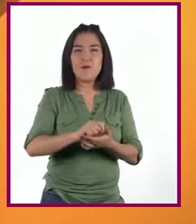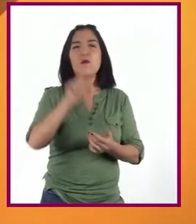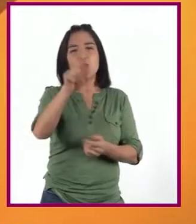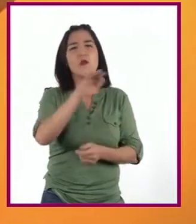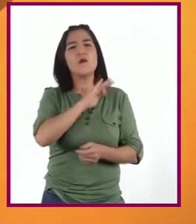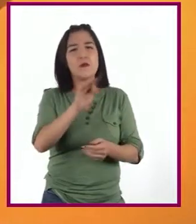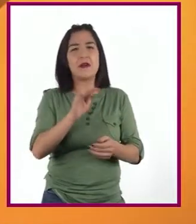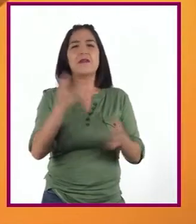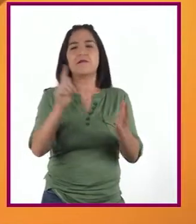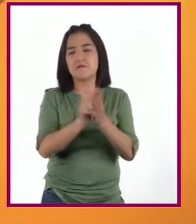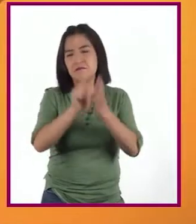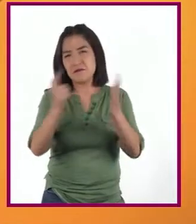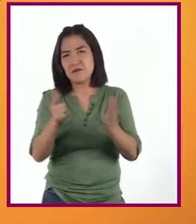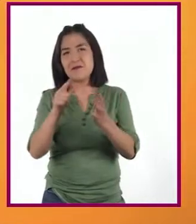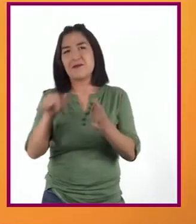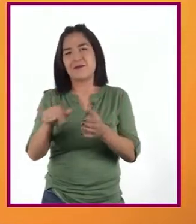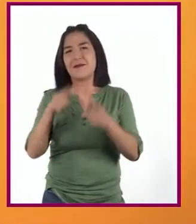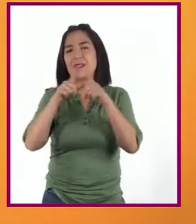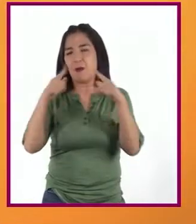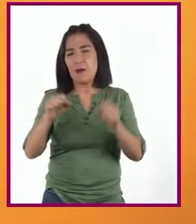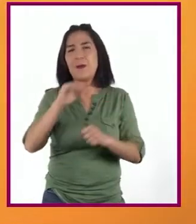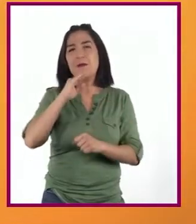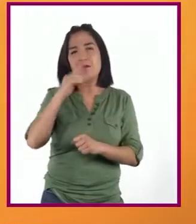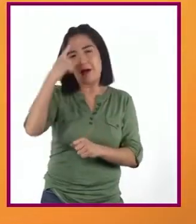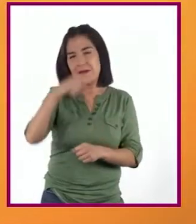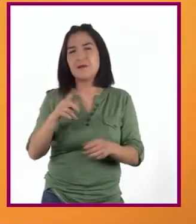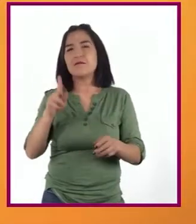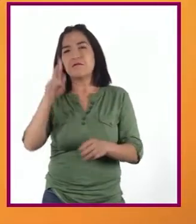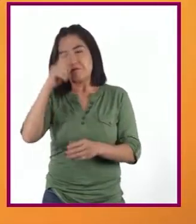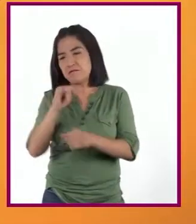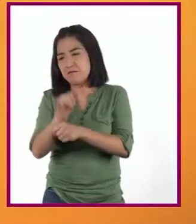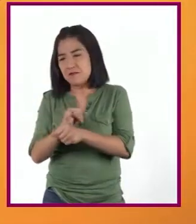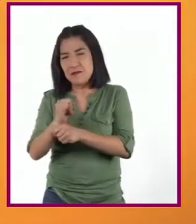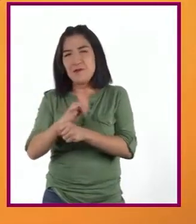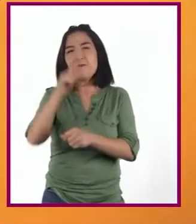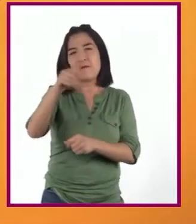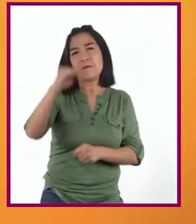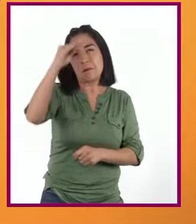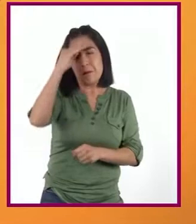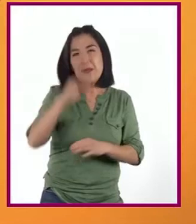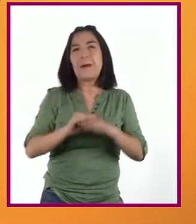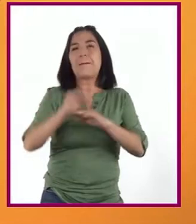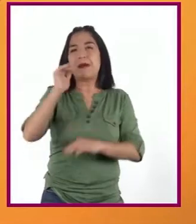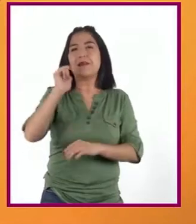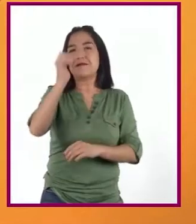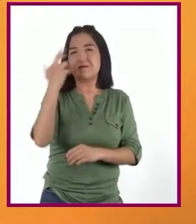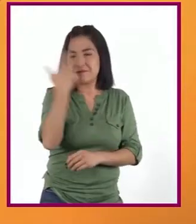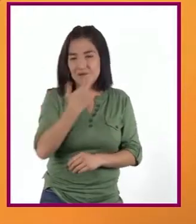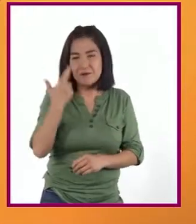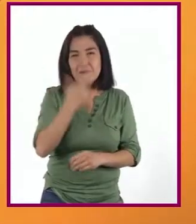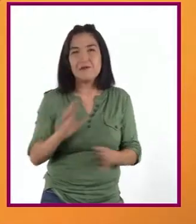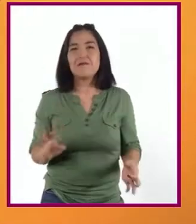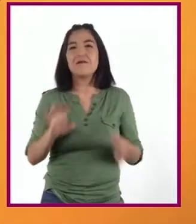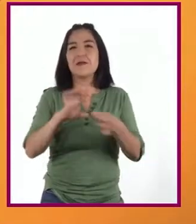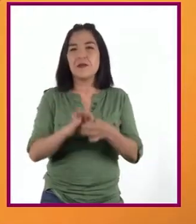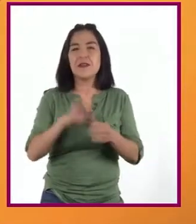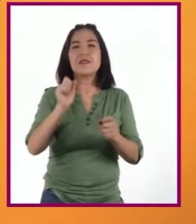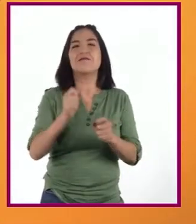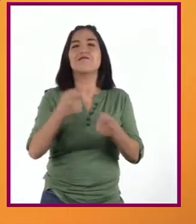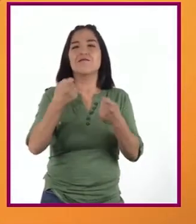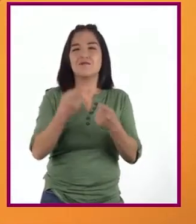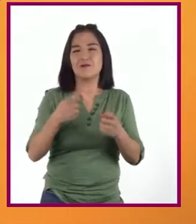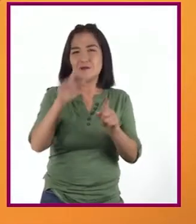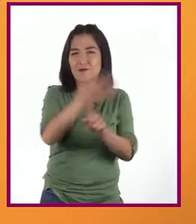pueden acudir a su libro de texto para que consulten y reflexionen más acerca de los contextos